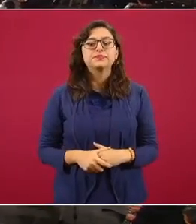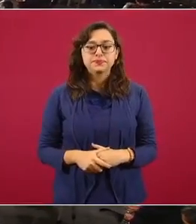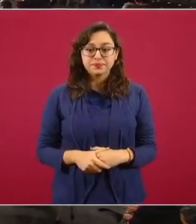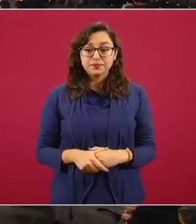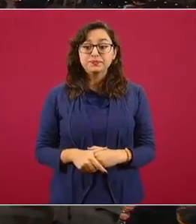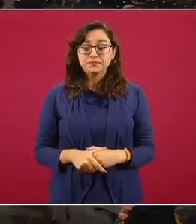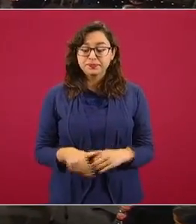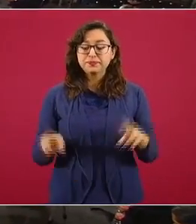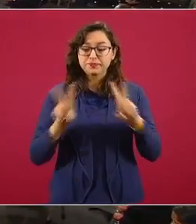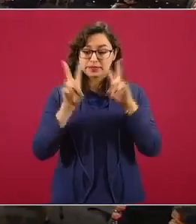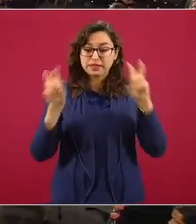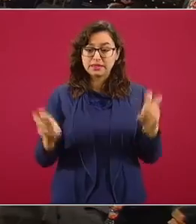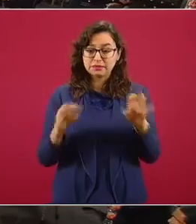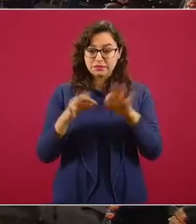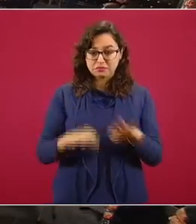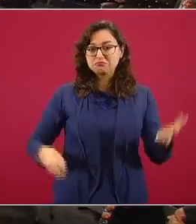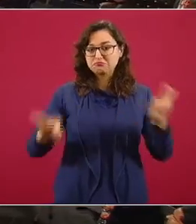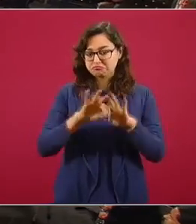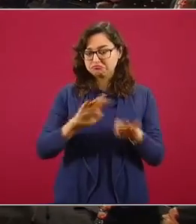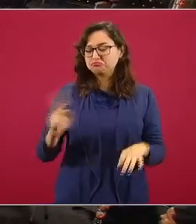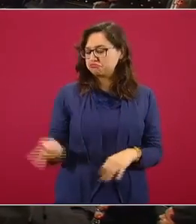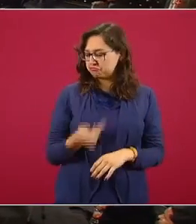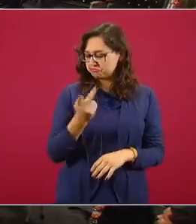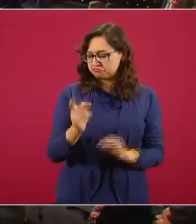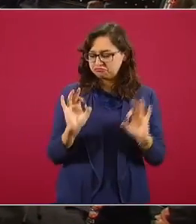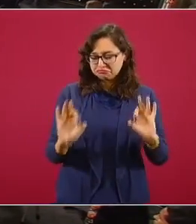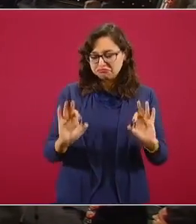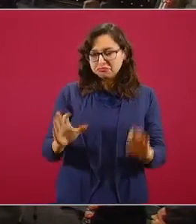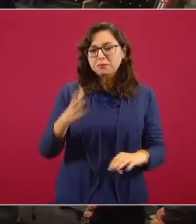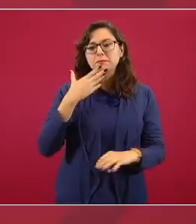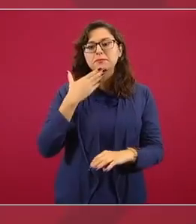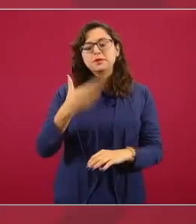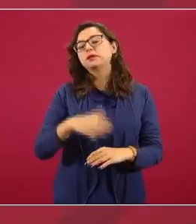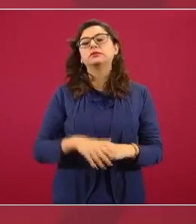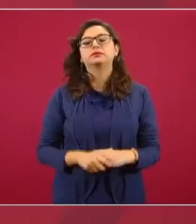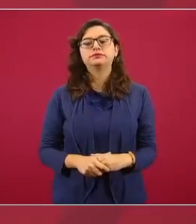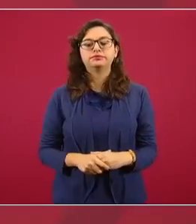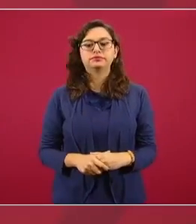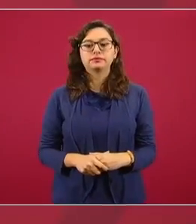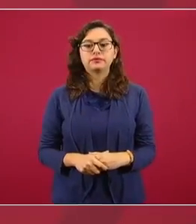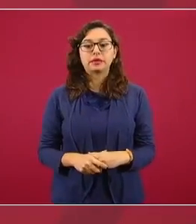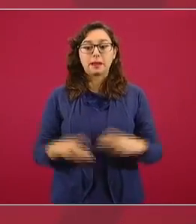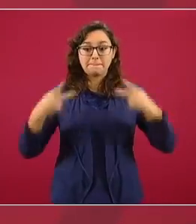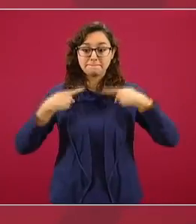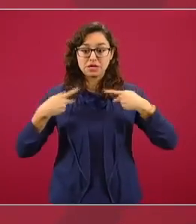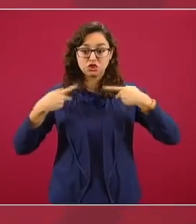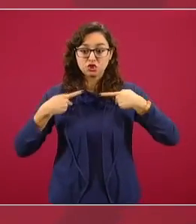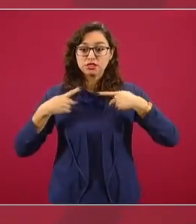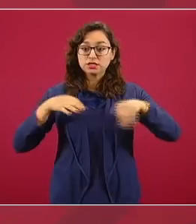importante, qué bien que me preguntas. La mayoría de los trabajadores